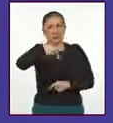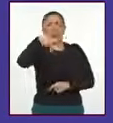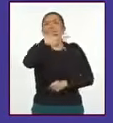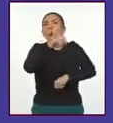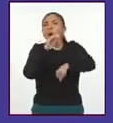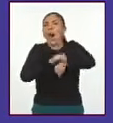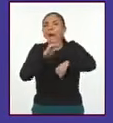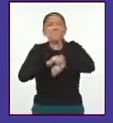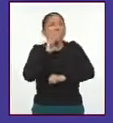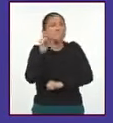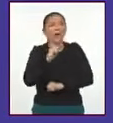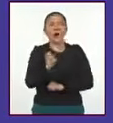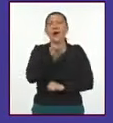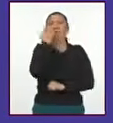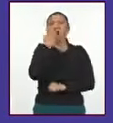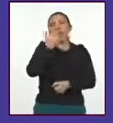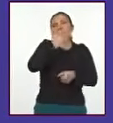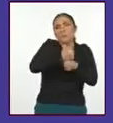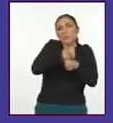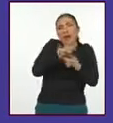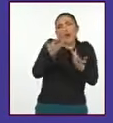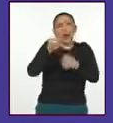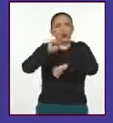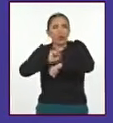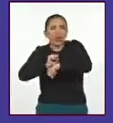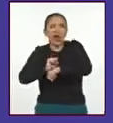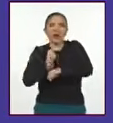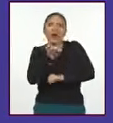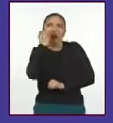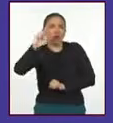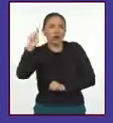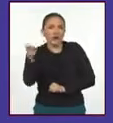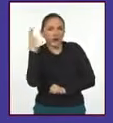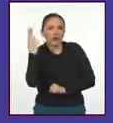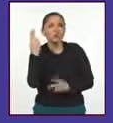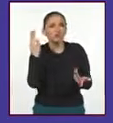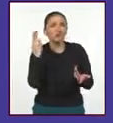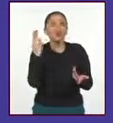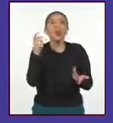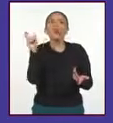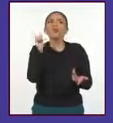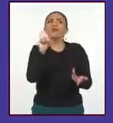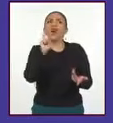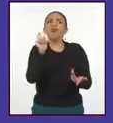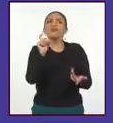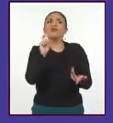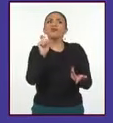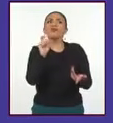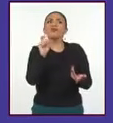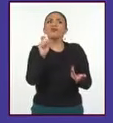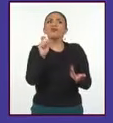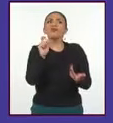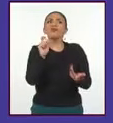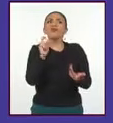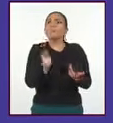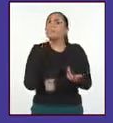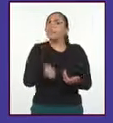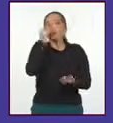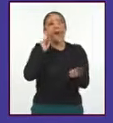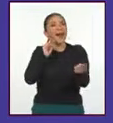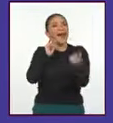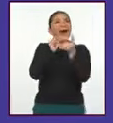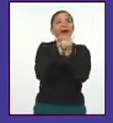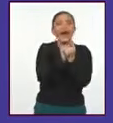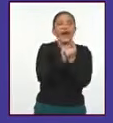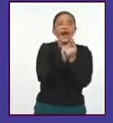amistades de primaria, secundaria, universidad, ¿en qué momento fue que aparecieron y hasta dónde llega